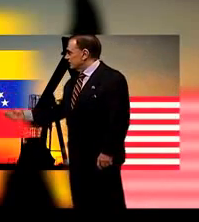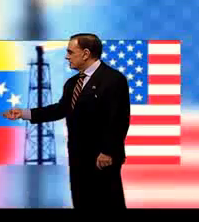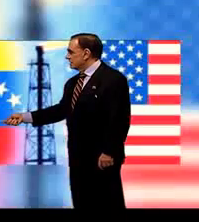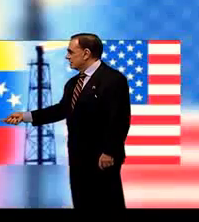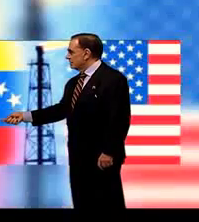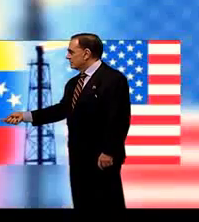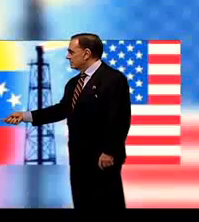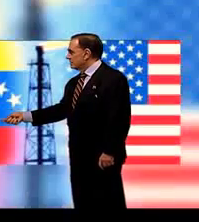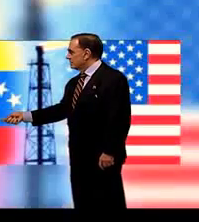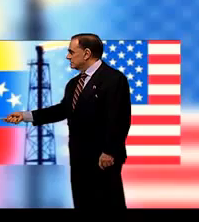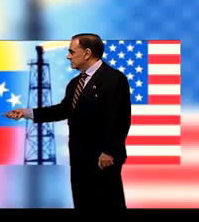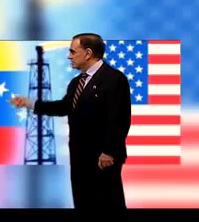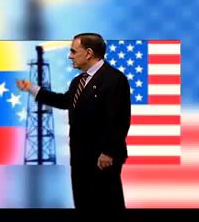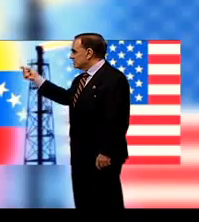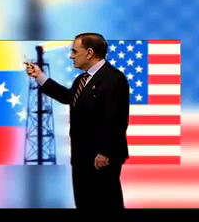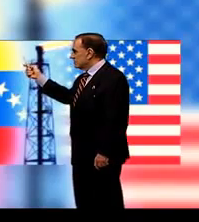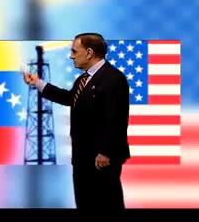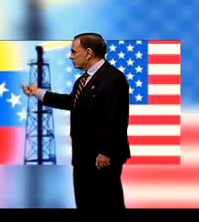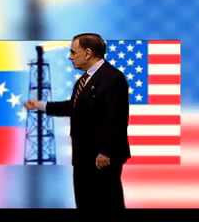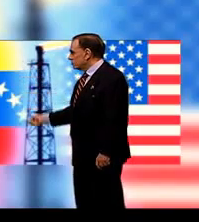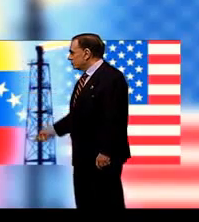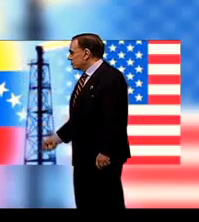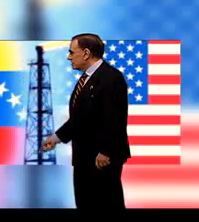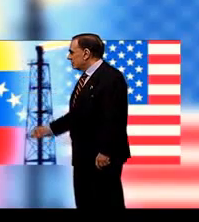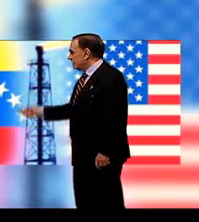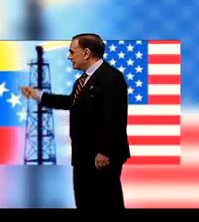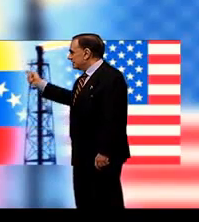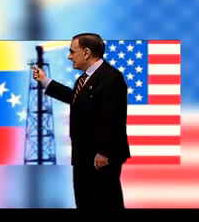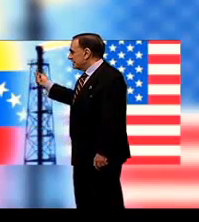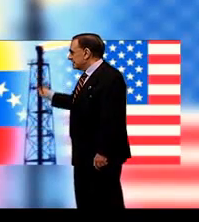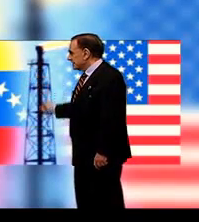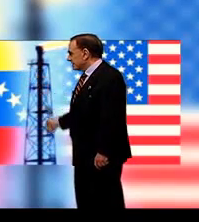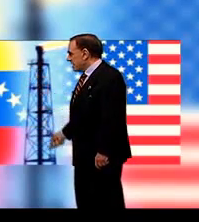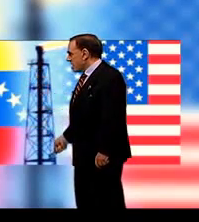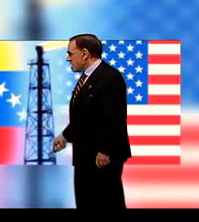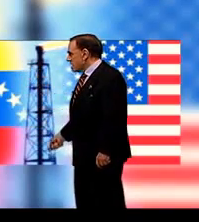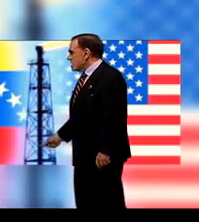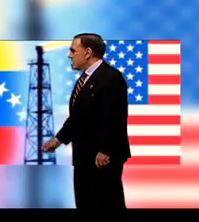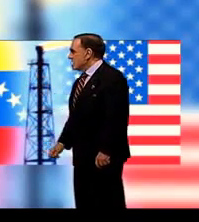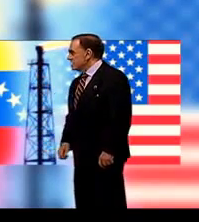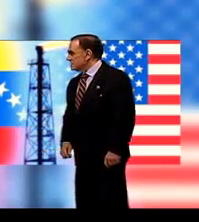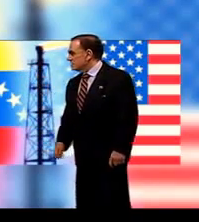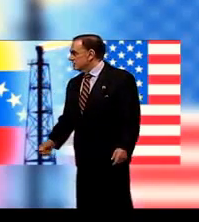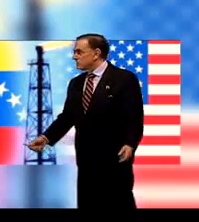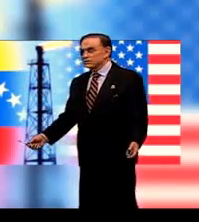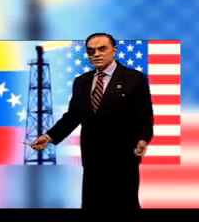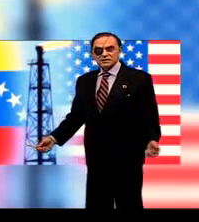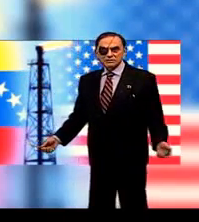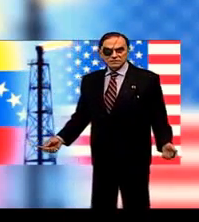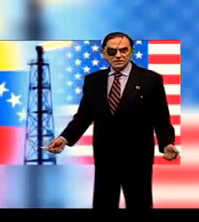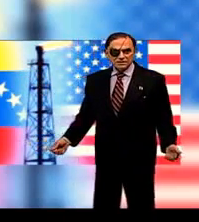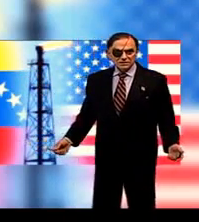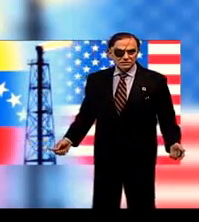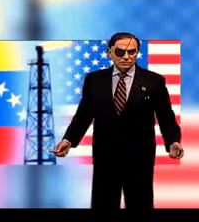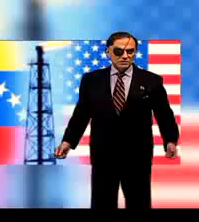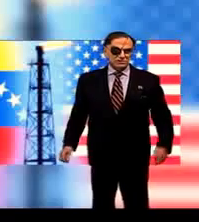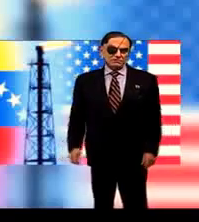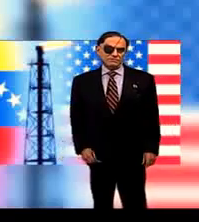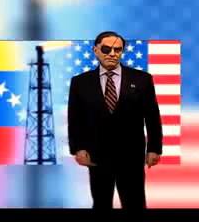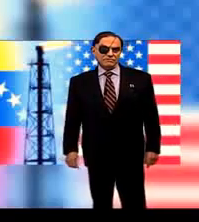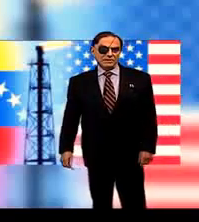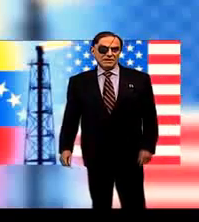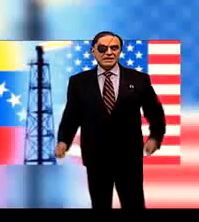bandera los mayores yacimientos de petróleo del planeta Tierra. Esa es la única verdad de lo que está detrás de todo